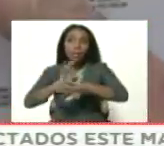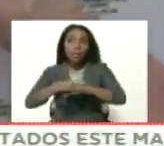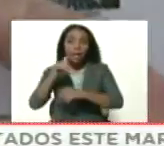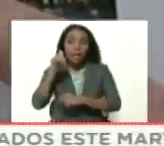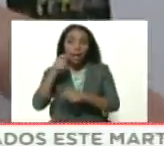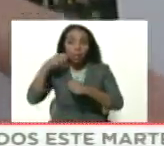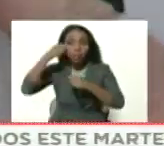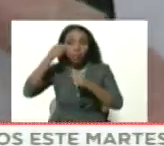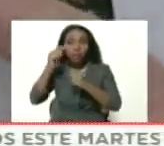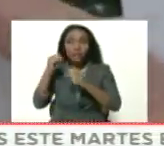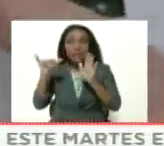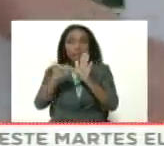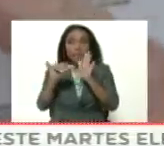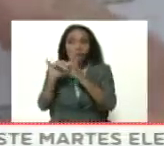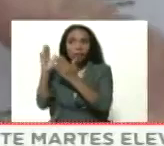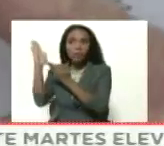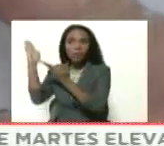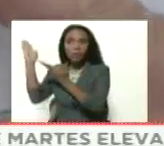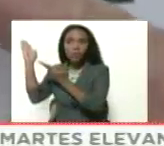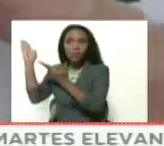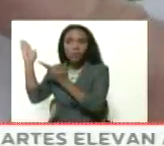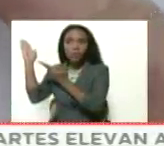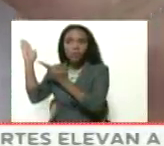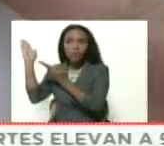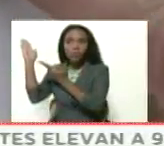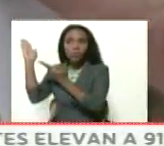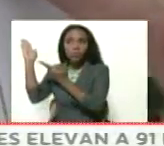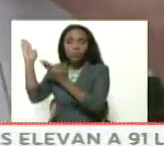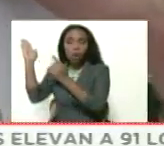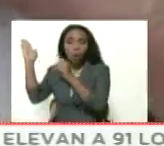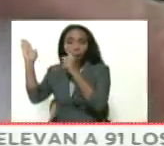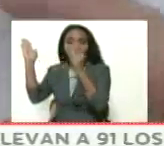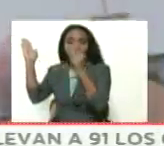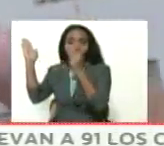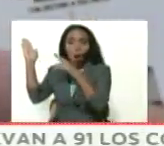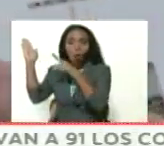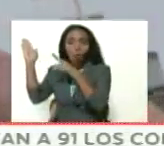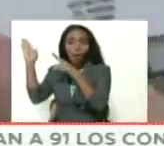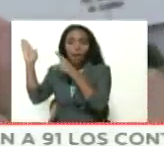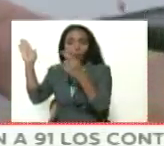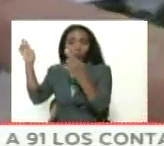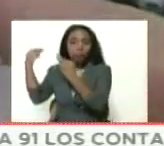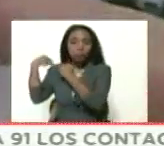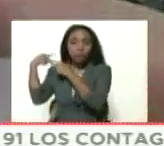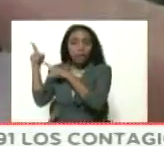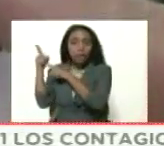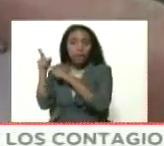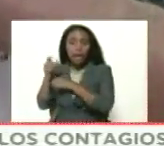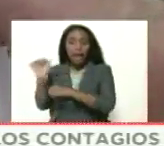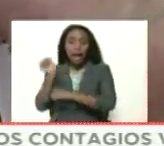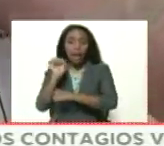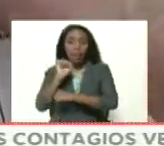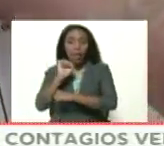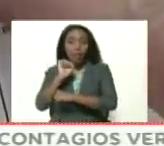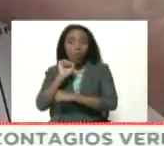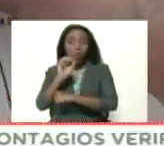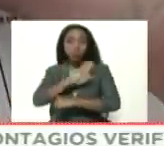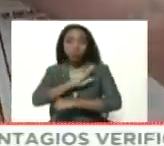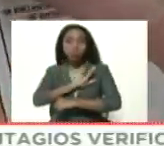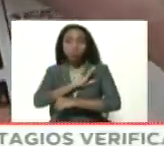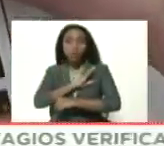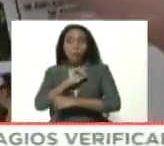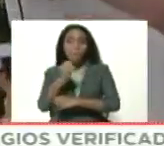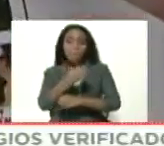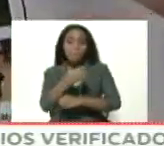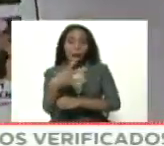está muy pequeño. Este señor, Jorge Molinares Duque, iba en esta camioneta, modelo Duster, color blanco, una